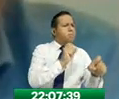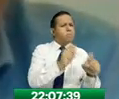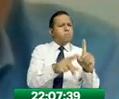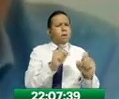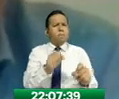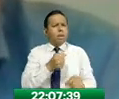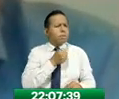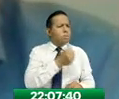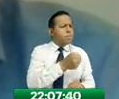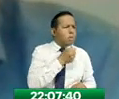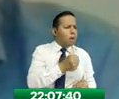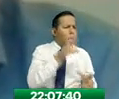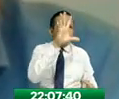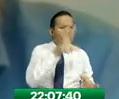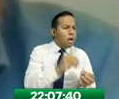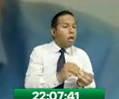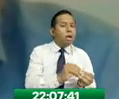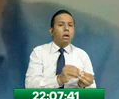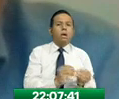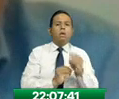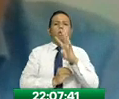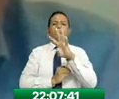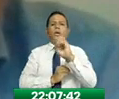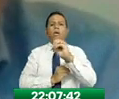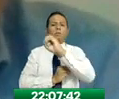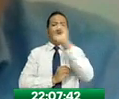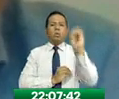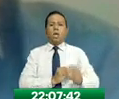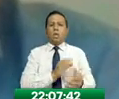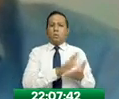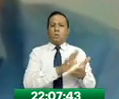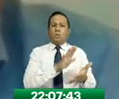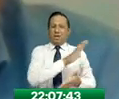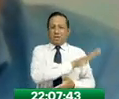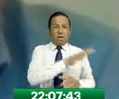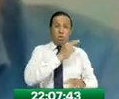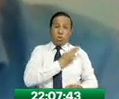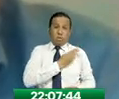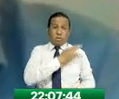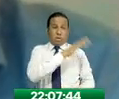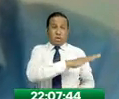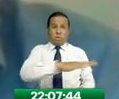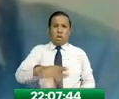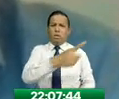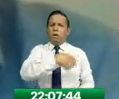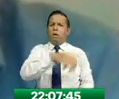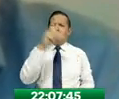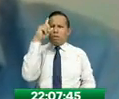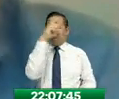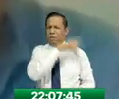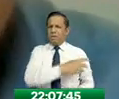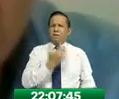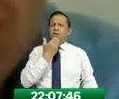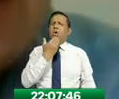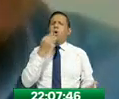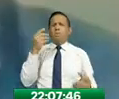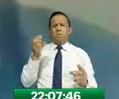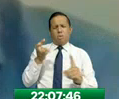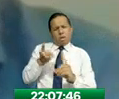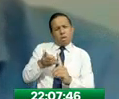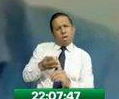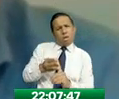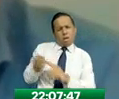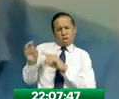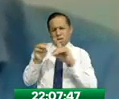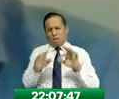del 40% de estudiantes tenían dificultades para el acceso a la modalidad en línea. Ya sea porque no